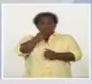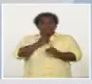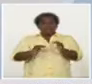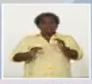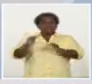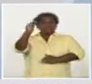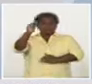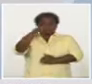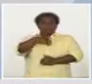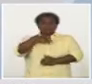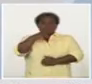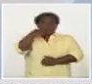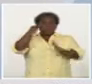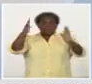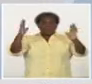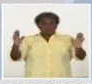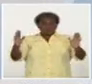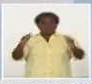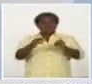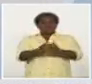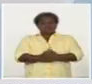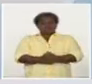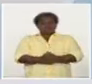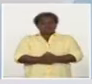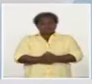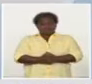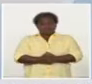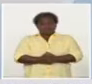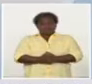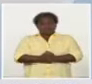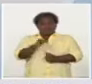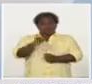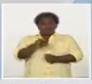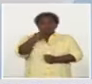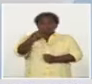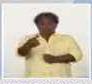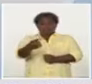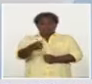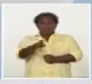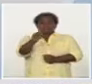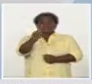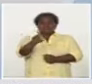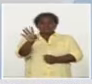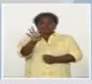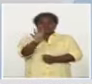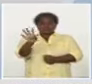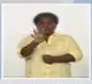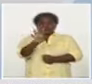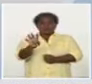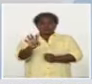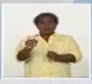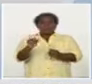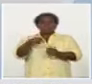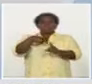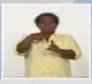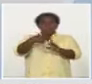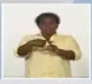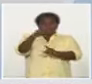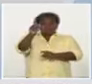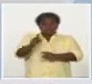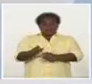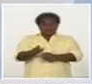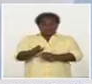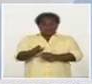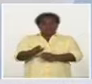año, que incluso estamos hablando hoy de 144 más que el día anterior, que ya era